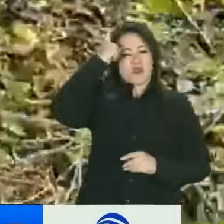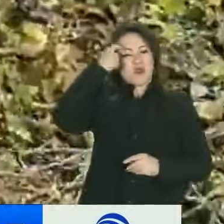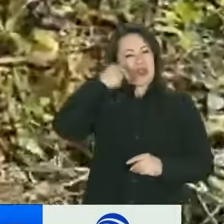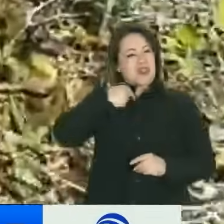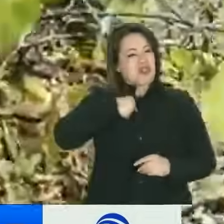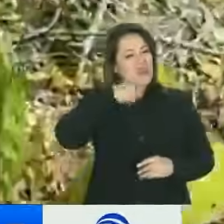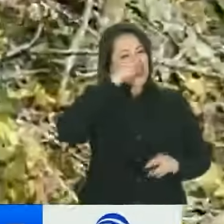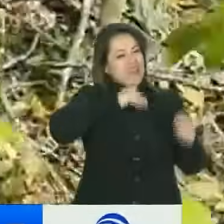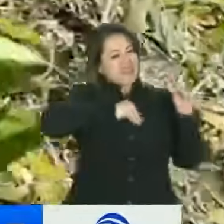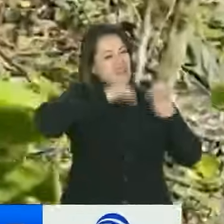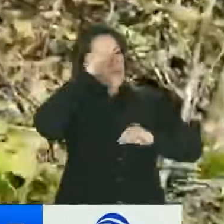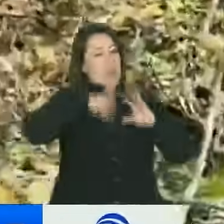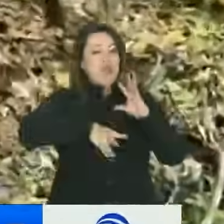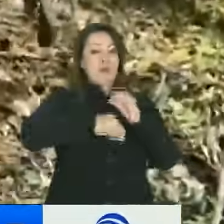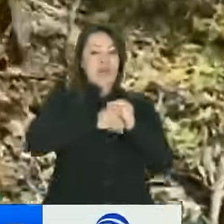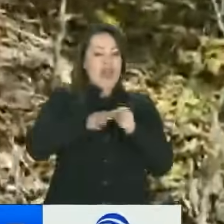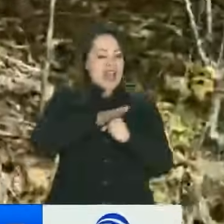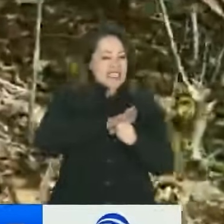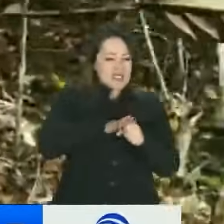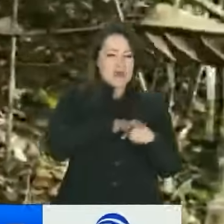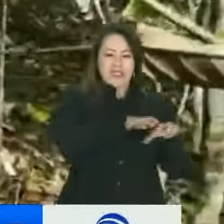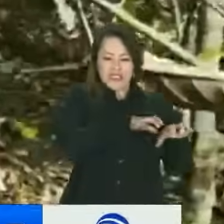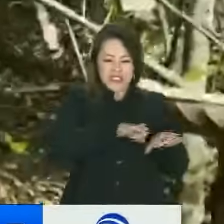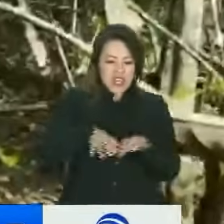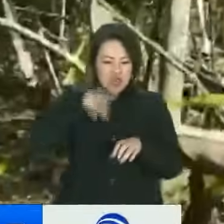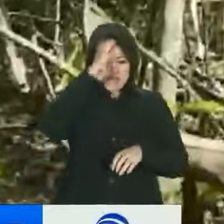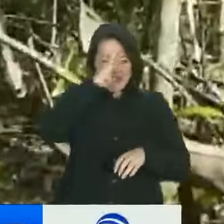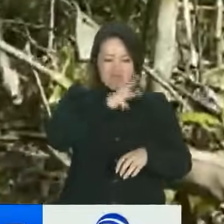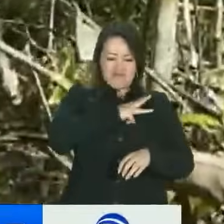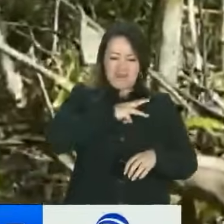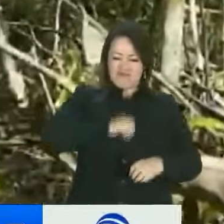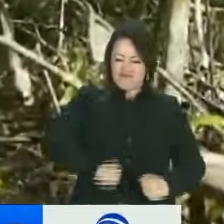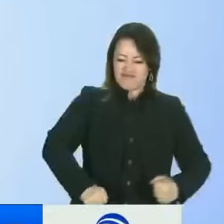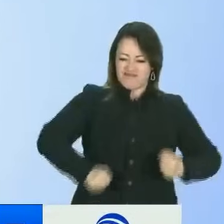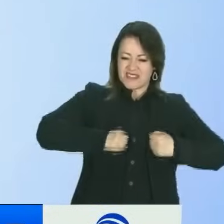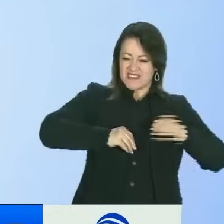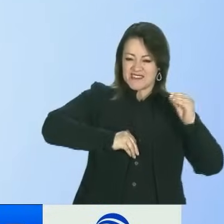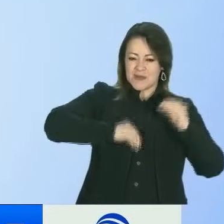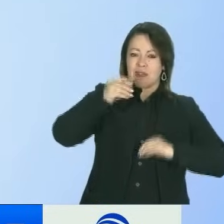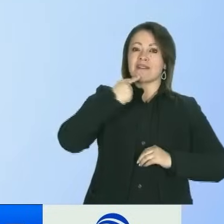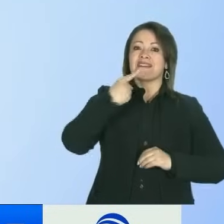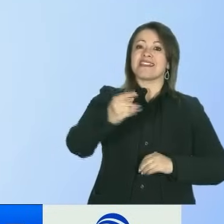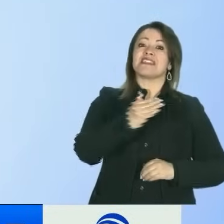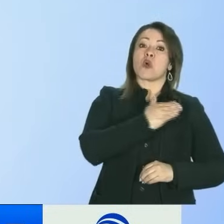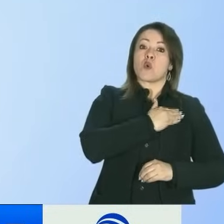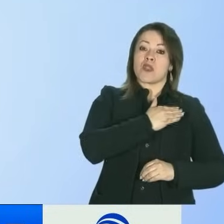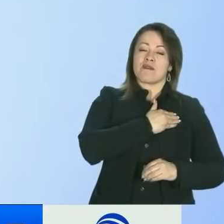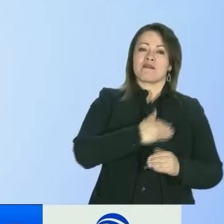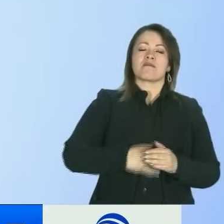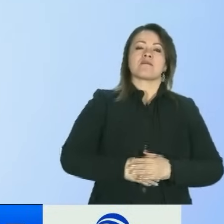fuerzas militares, cuestionando la decisión del jefe de Estado. Porque no pueden las fuerzas armadas